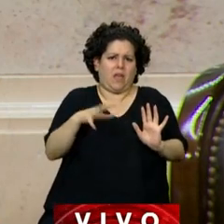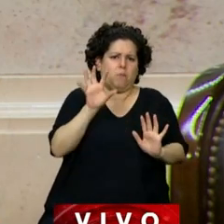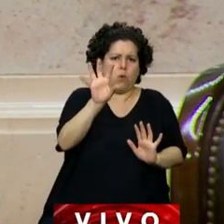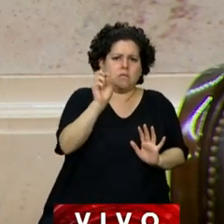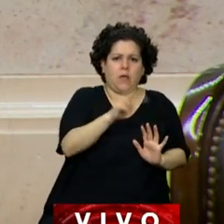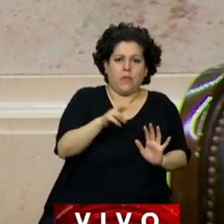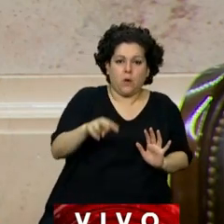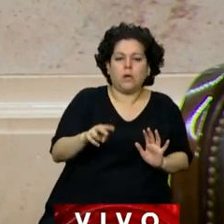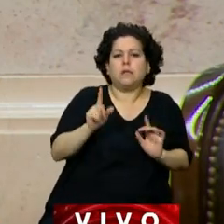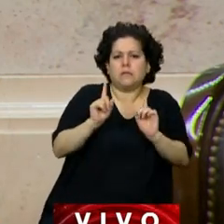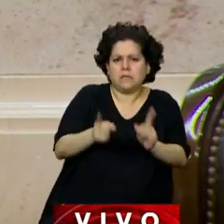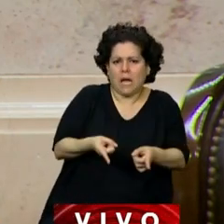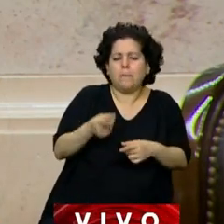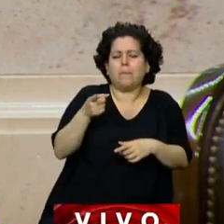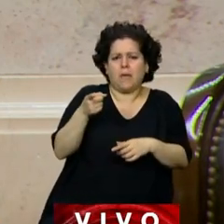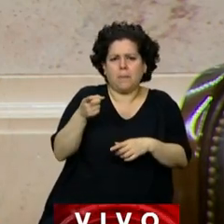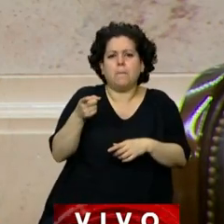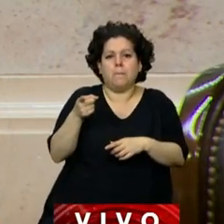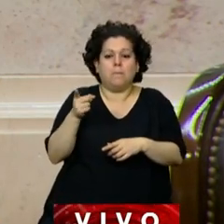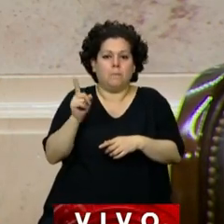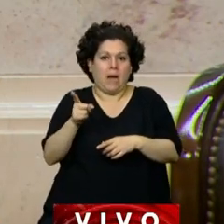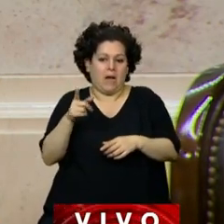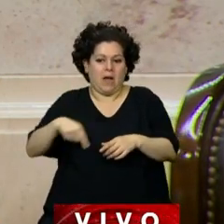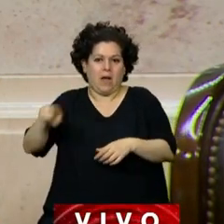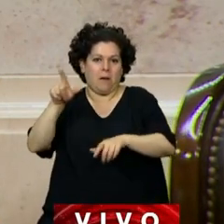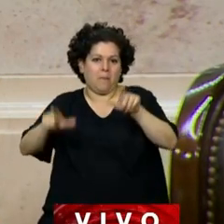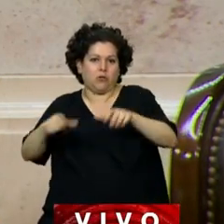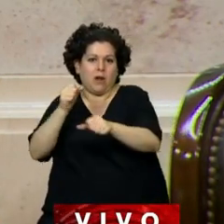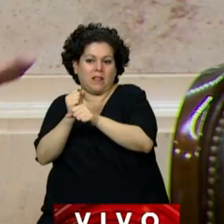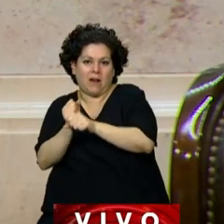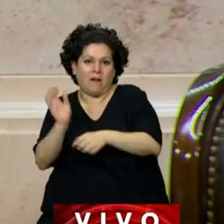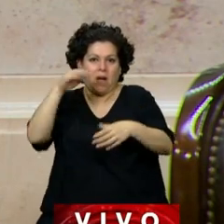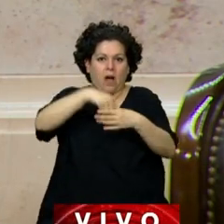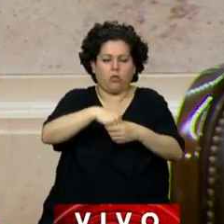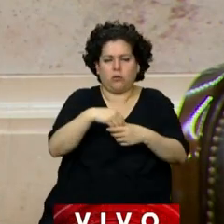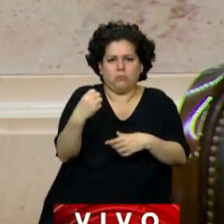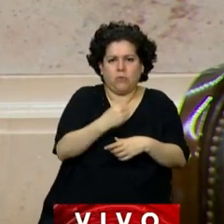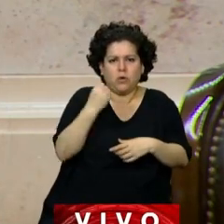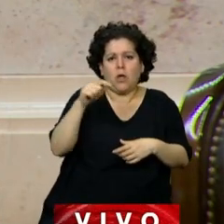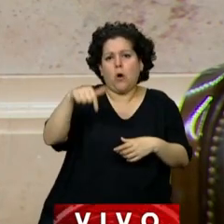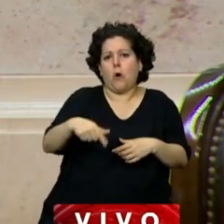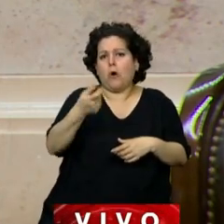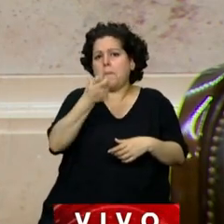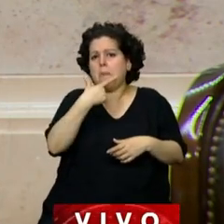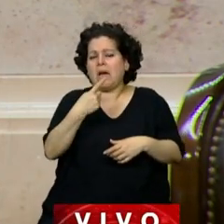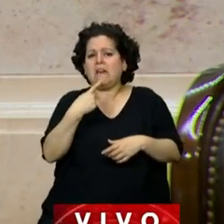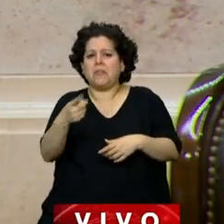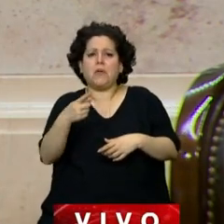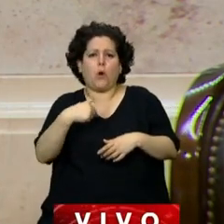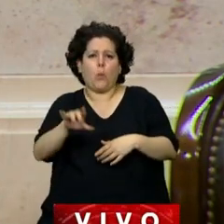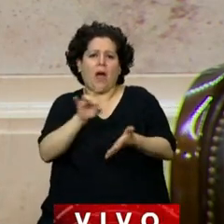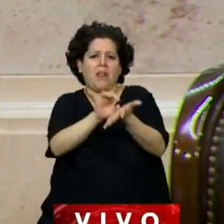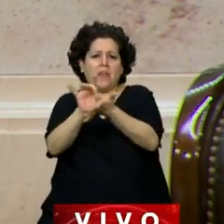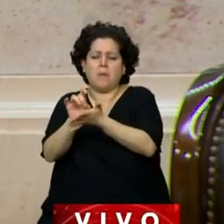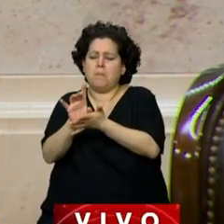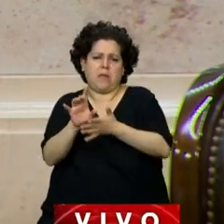Además con lo que significa esto para los trabajadores de estas empresas. Hoy Macri prometió despidos masivos en el